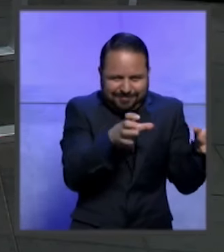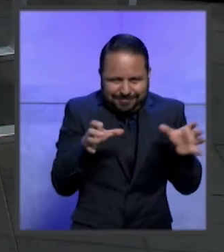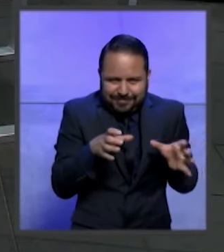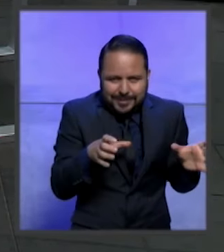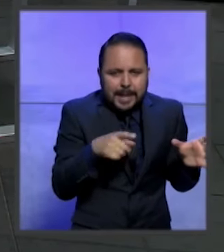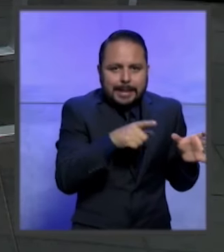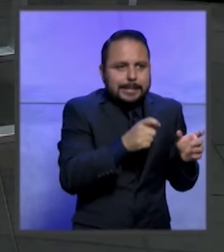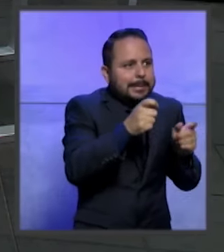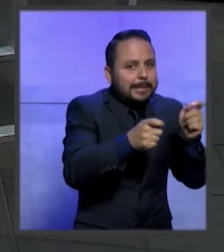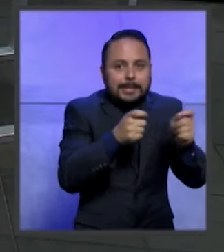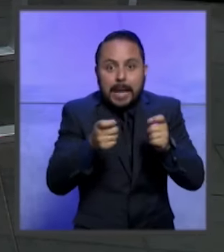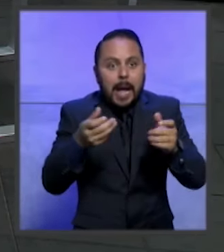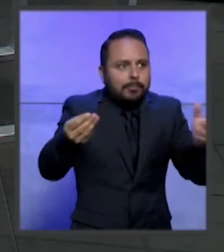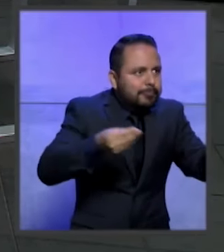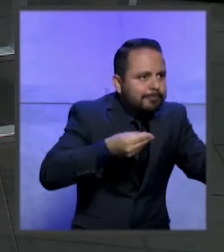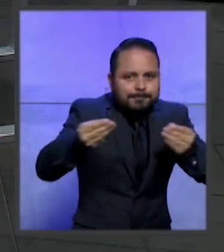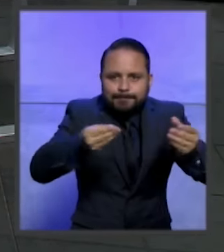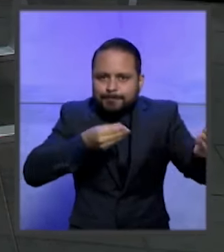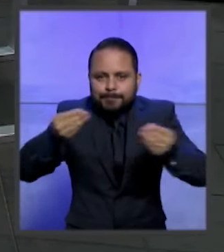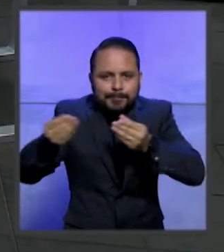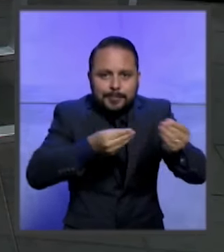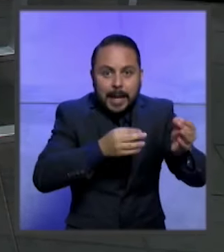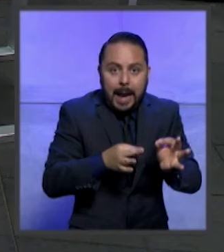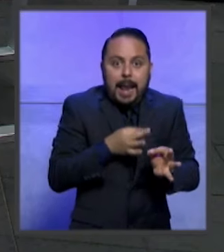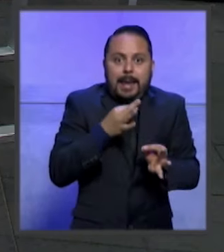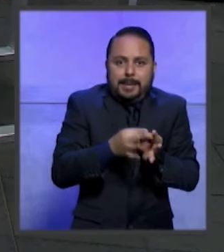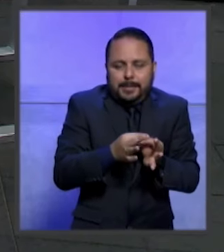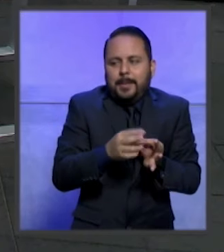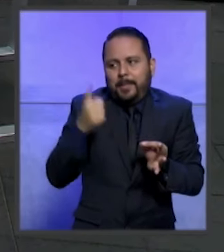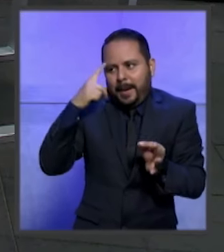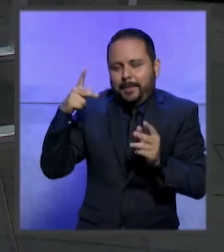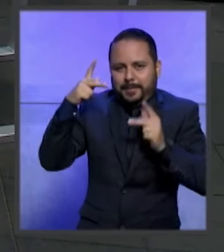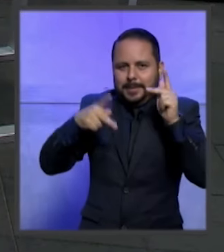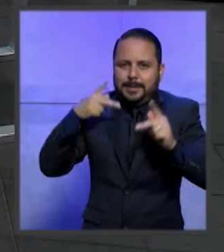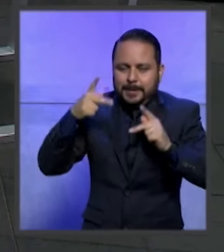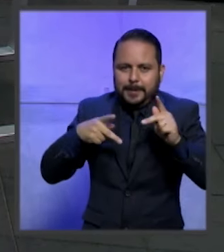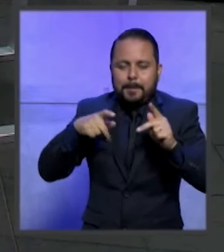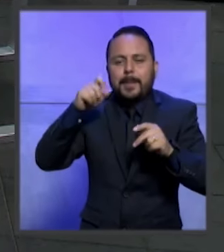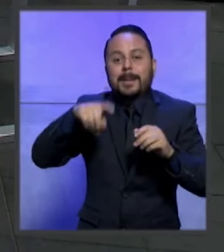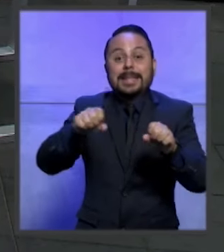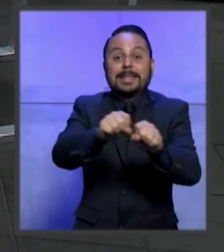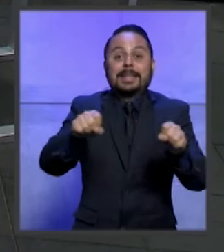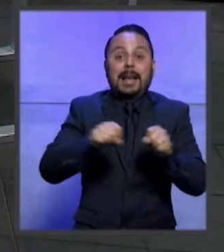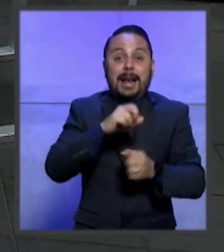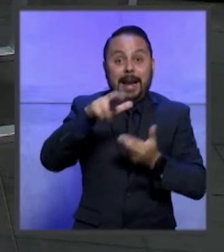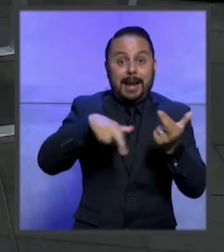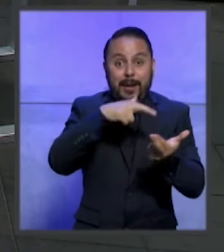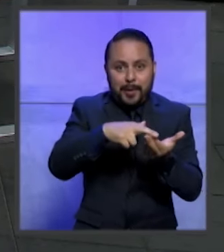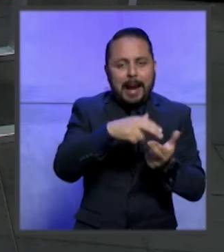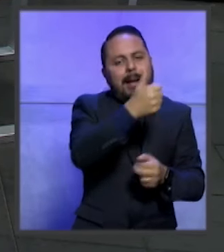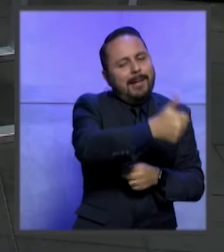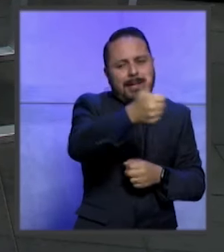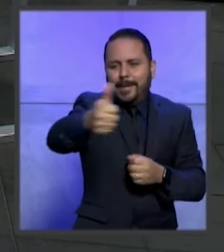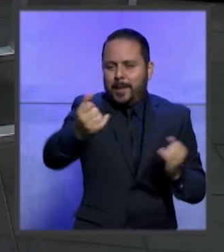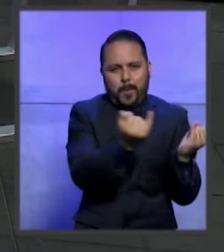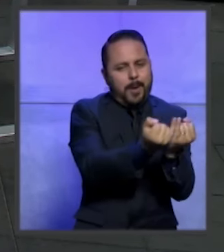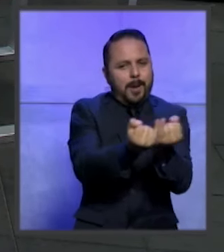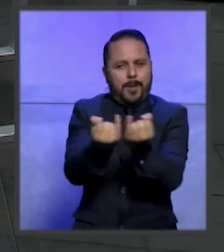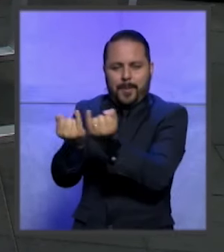inform que que se requiere y a la propia sala regional y entonces pues esto ya permite